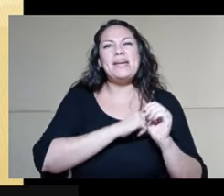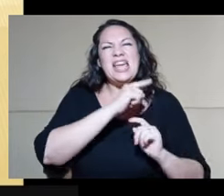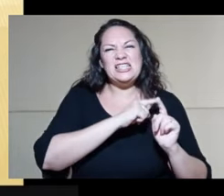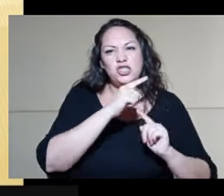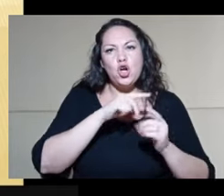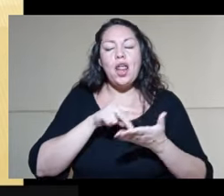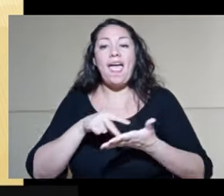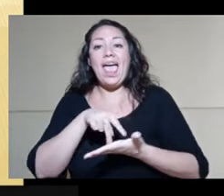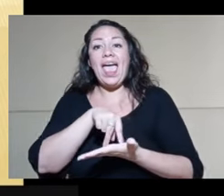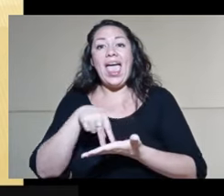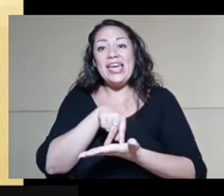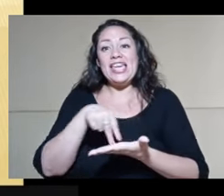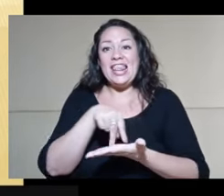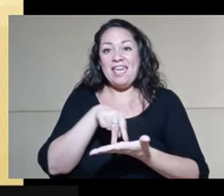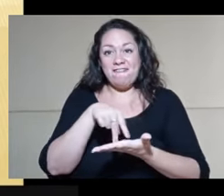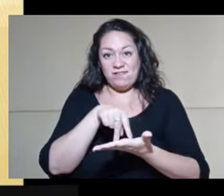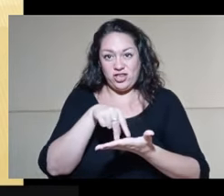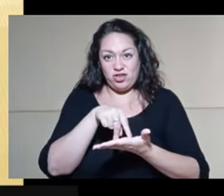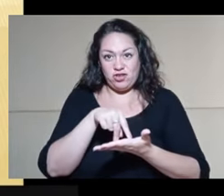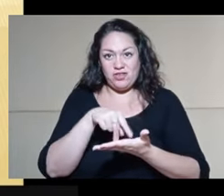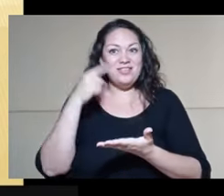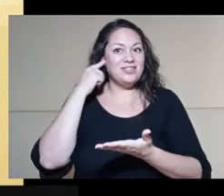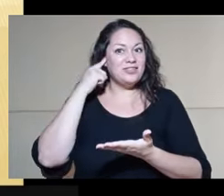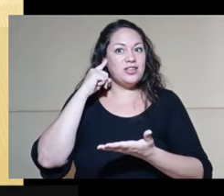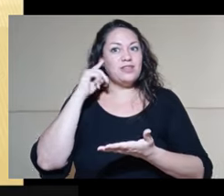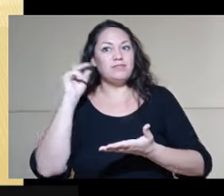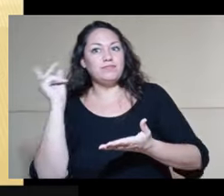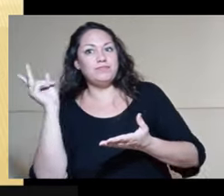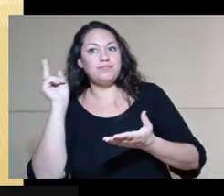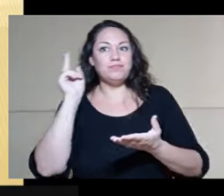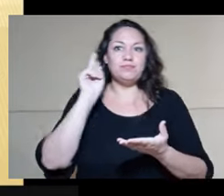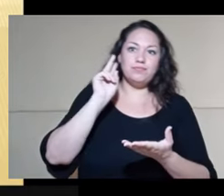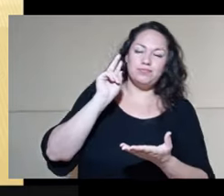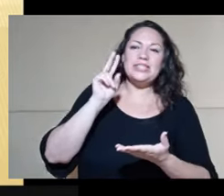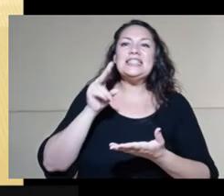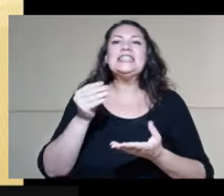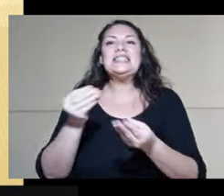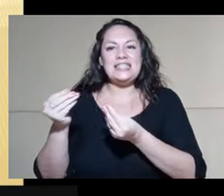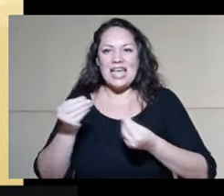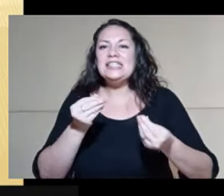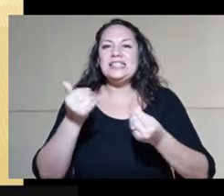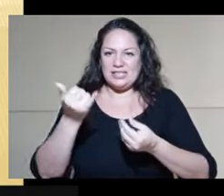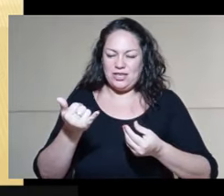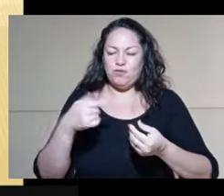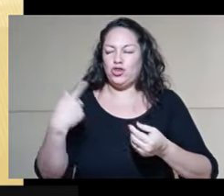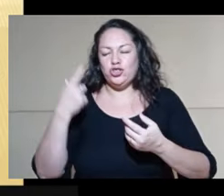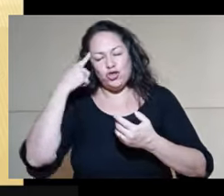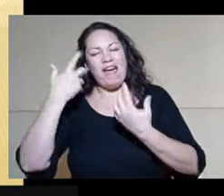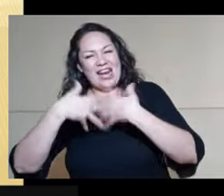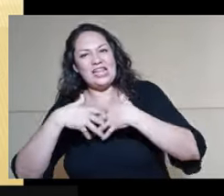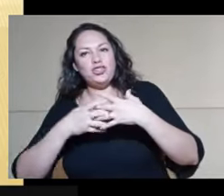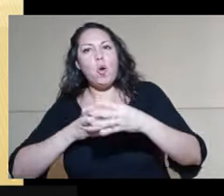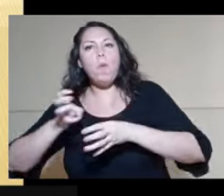el dolor profundo y también el equilibrio. Acuérdense que el equilibrio, toda la parte vestibular, también es sensitivo. Por más que nosotros lo